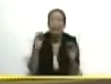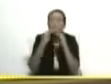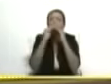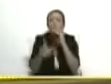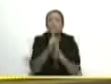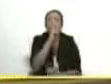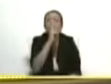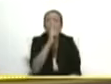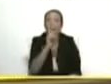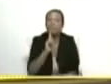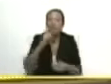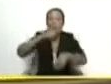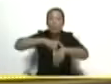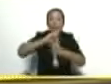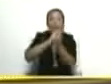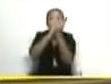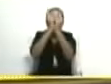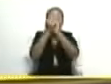Los tiempos cambiaron.